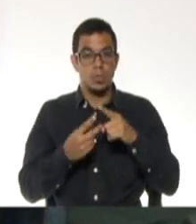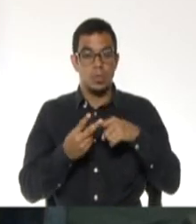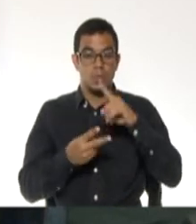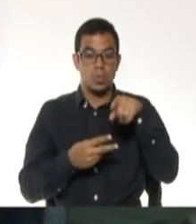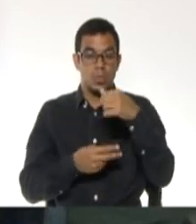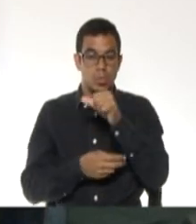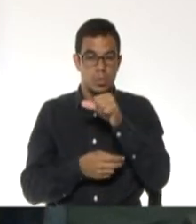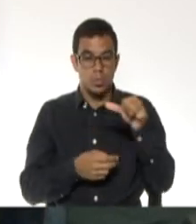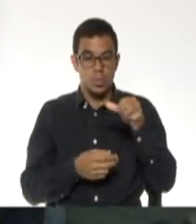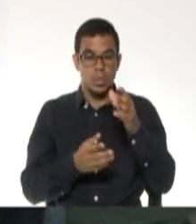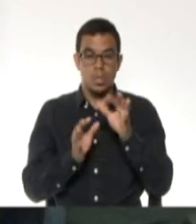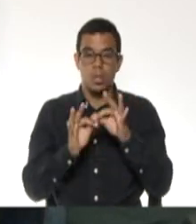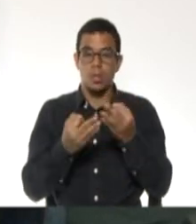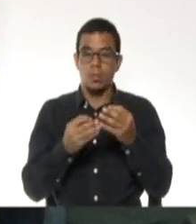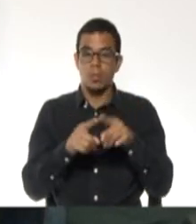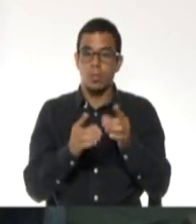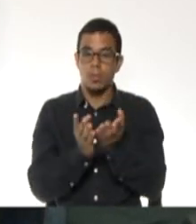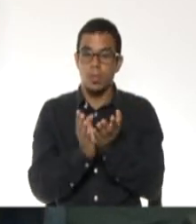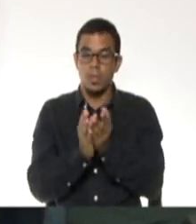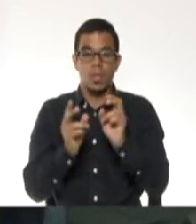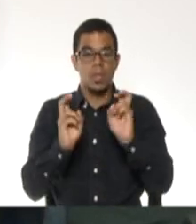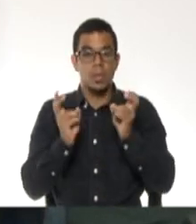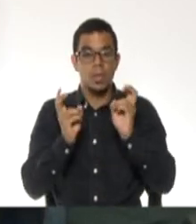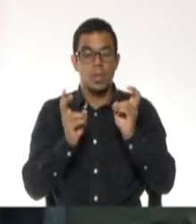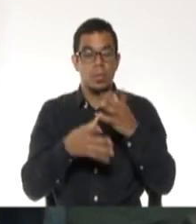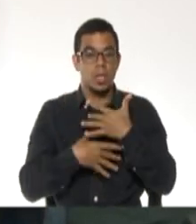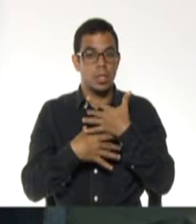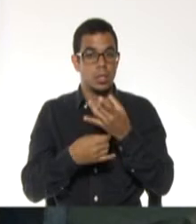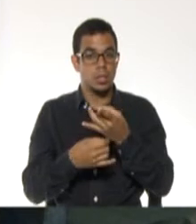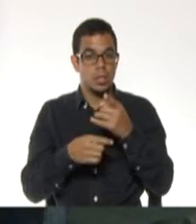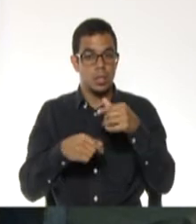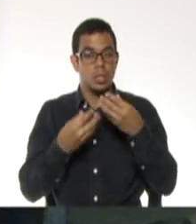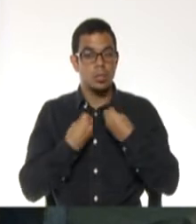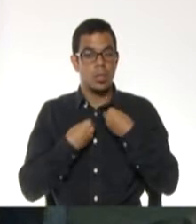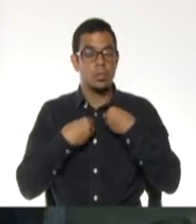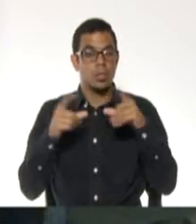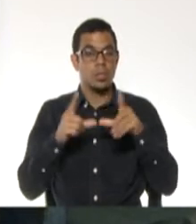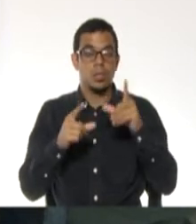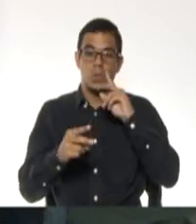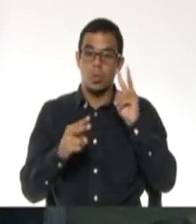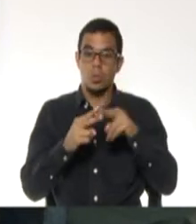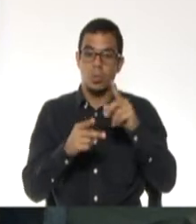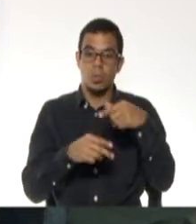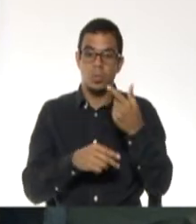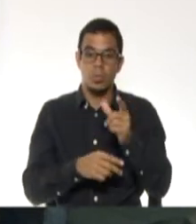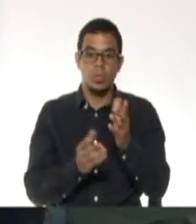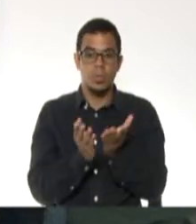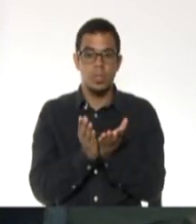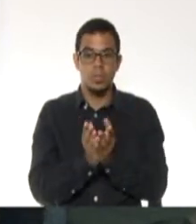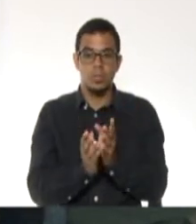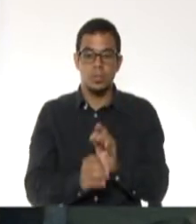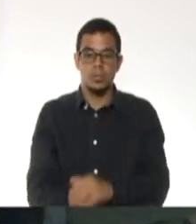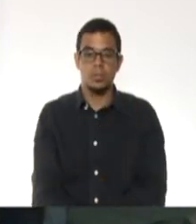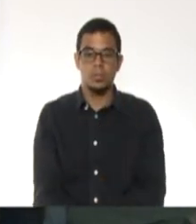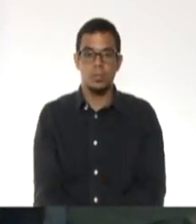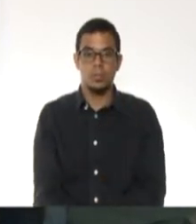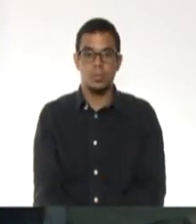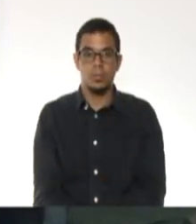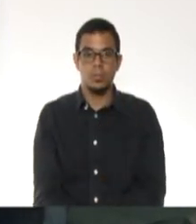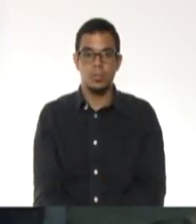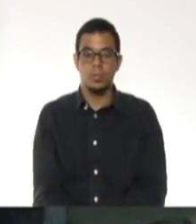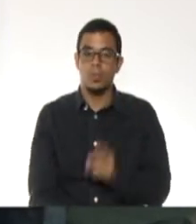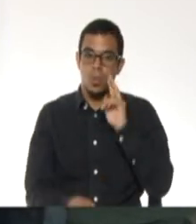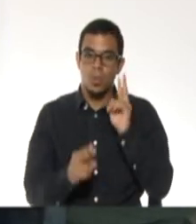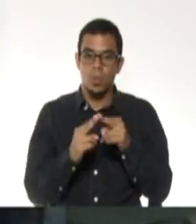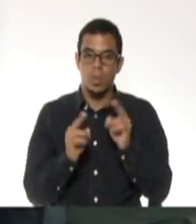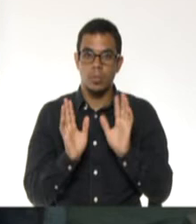sintonizarnos todos los jueves en Cada Familia Una Escuela, a las 2 de la tarde por las pantallas de Vive TV. Nos vemos hasta la siguiente clase. Chao muchachos, chao profe, nos